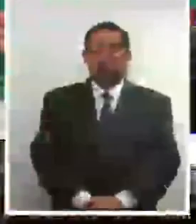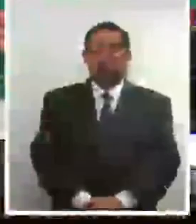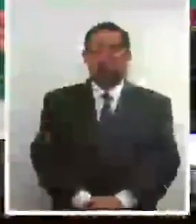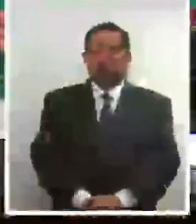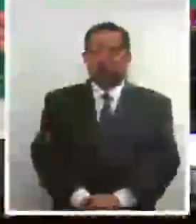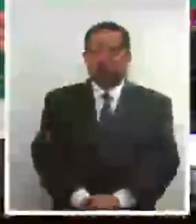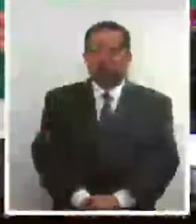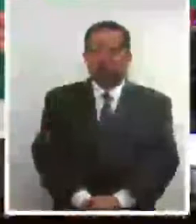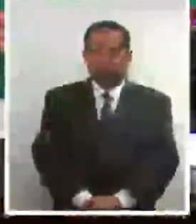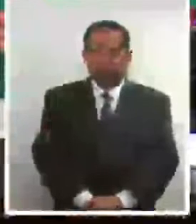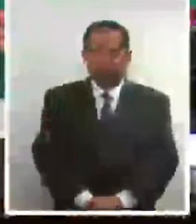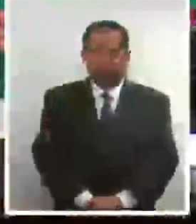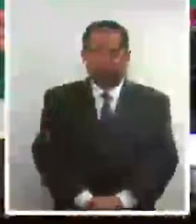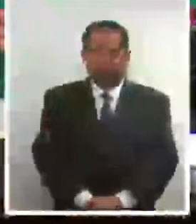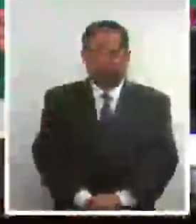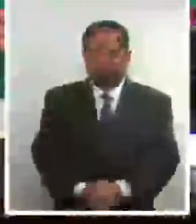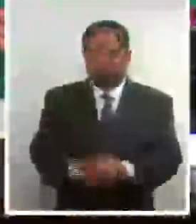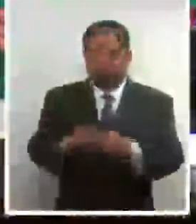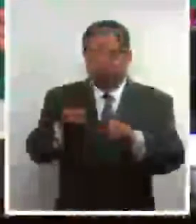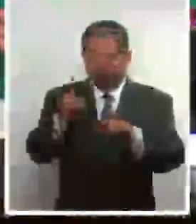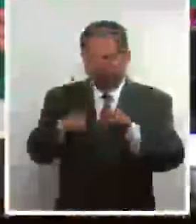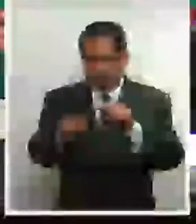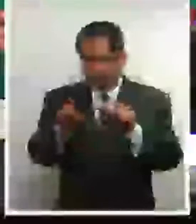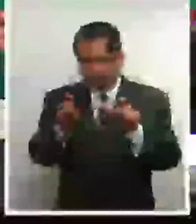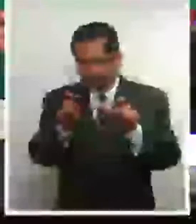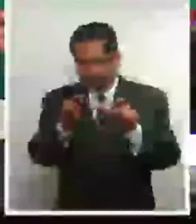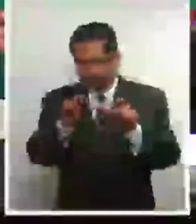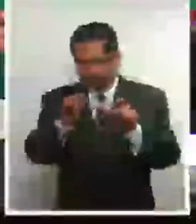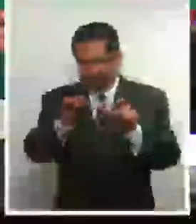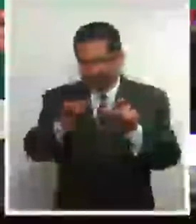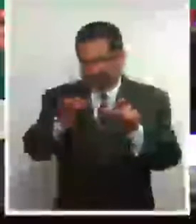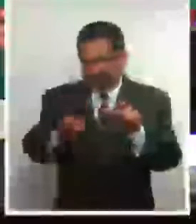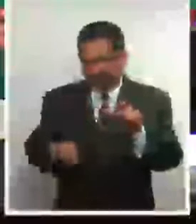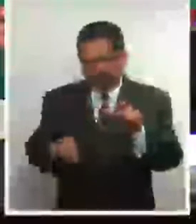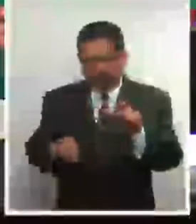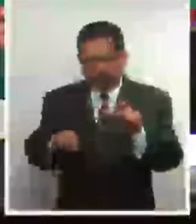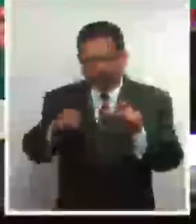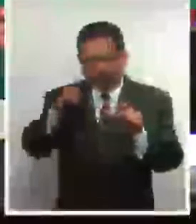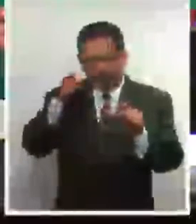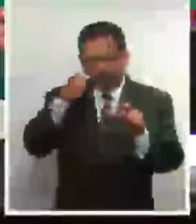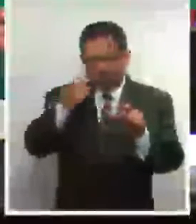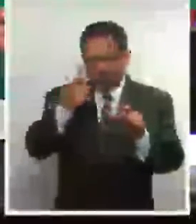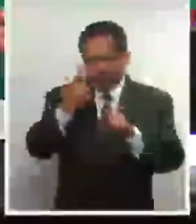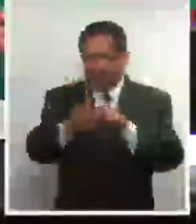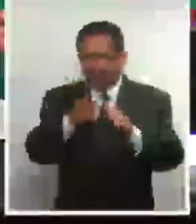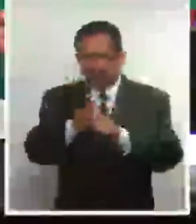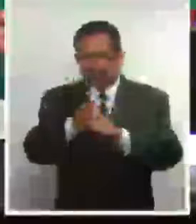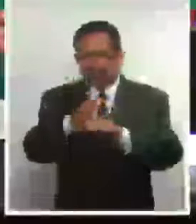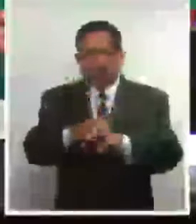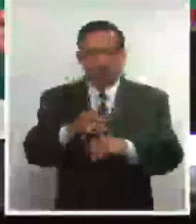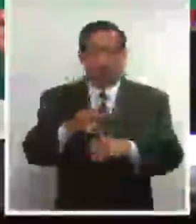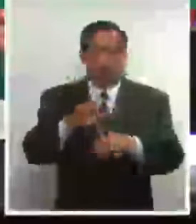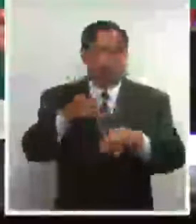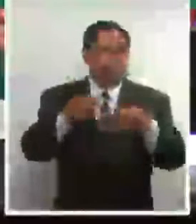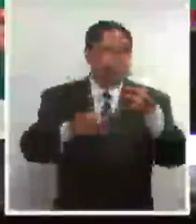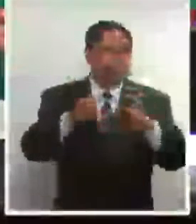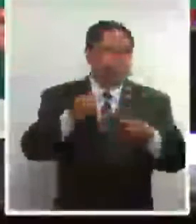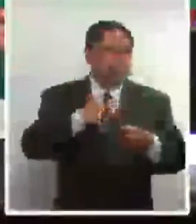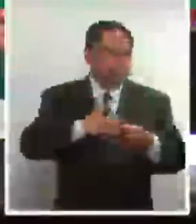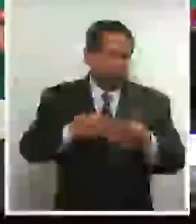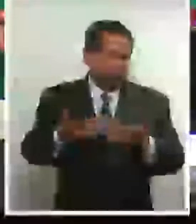Es simple y sencillamente quitar esa restricción de experiencia mínima de 5 años en materia de procuración de